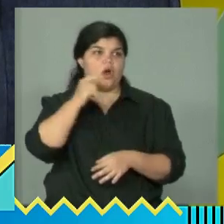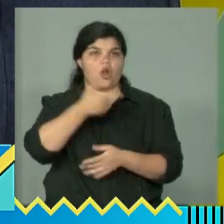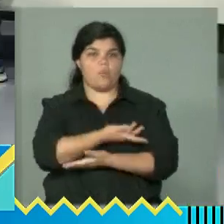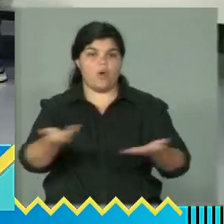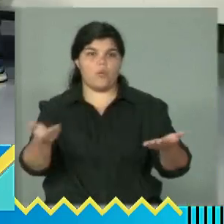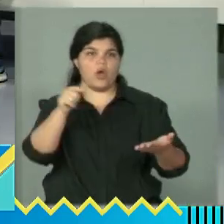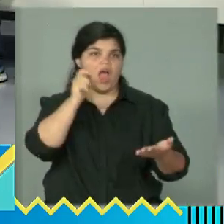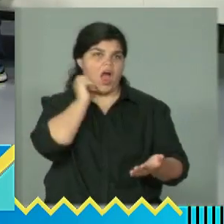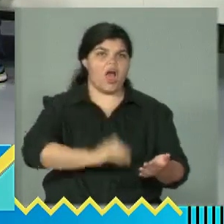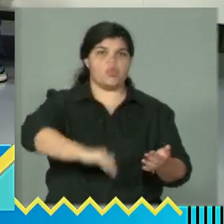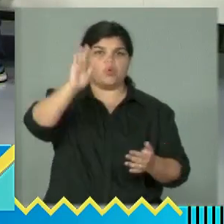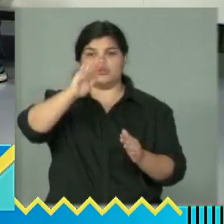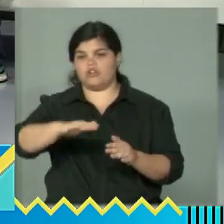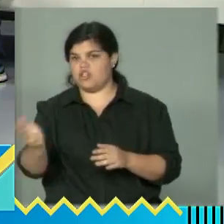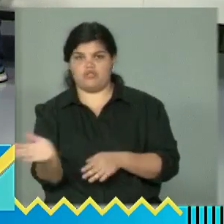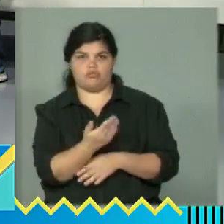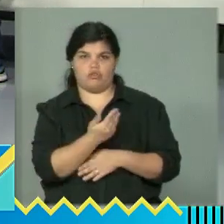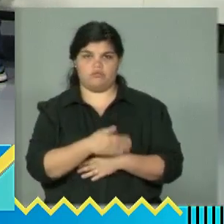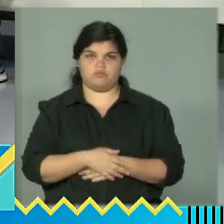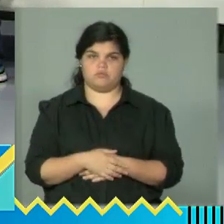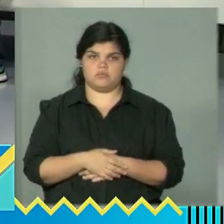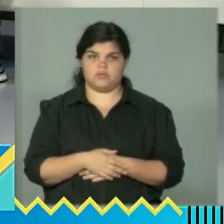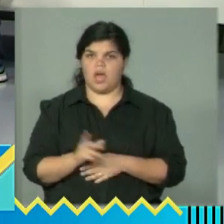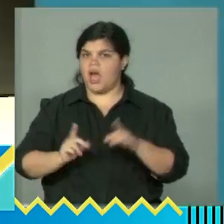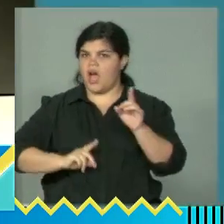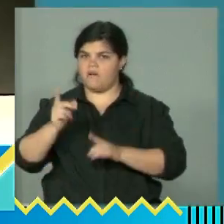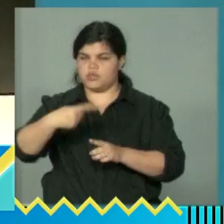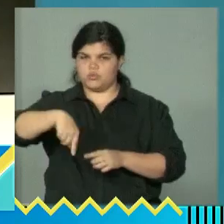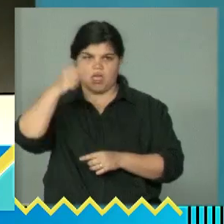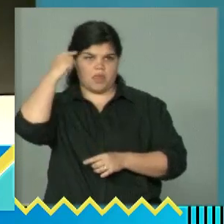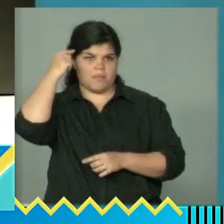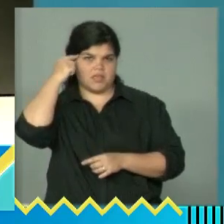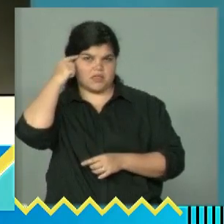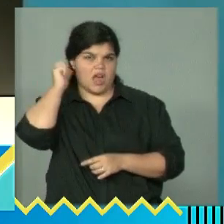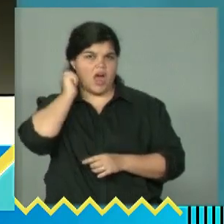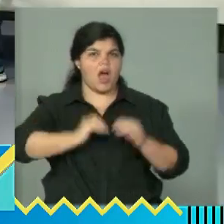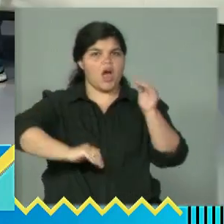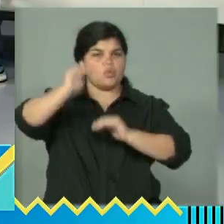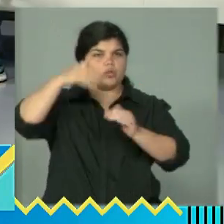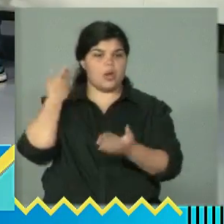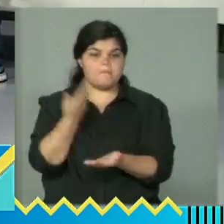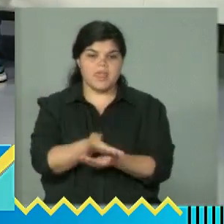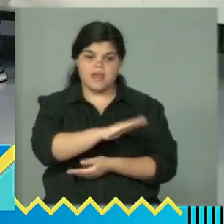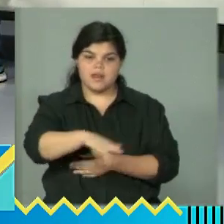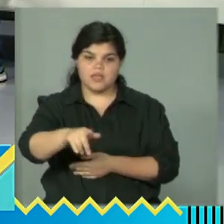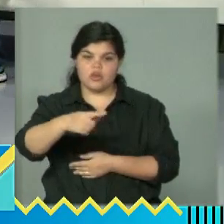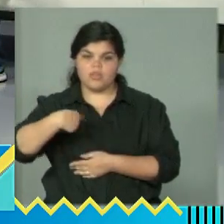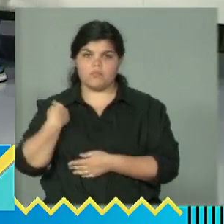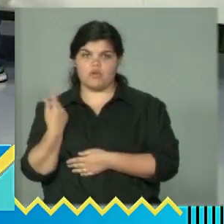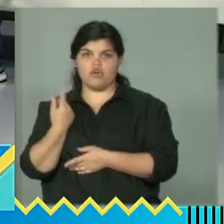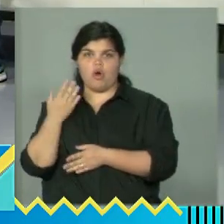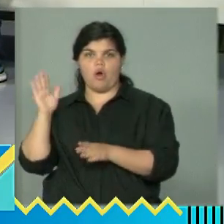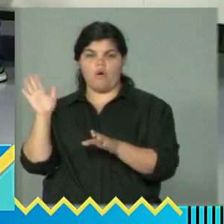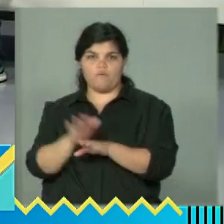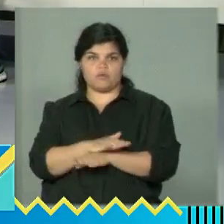adultos. Bien, ¿ustedes creen que a veces los adultos no hacemos las cosas como les pedimos a los niños que las hagan? Sí, bueno, sí. Pero